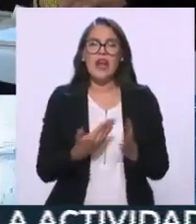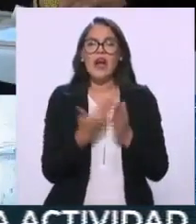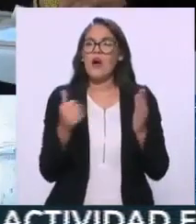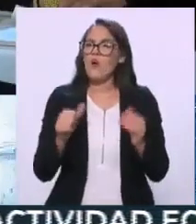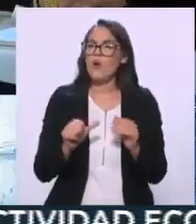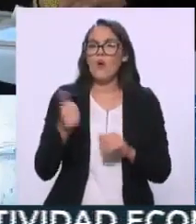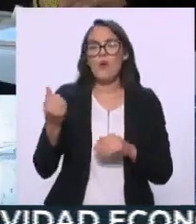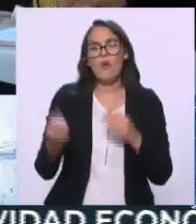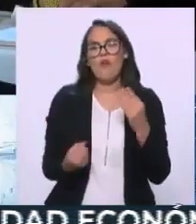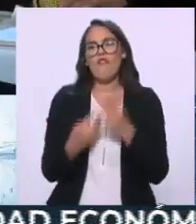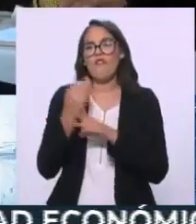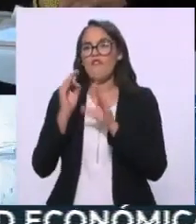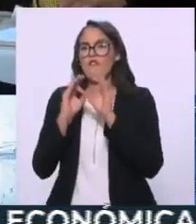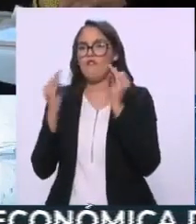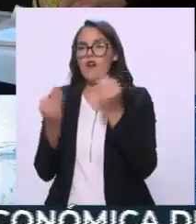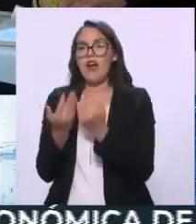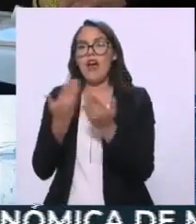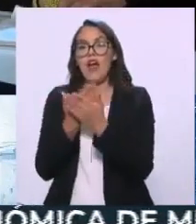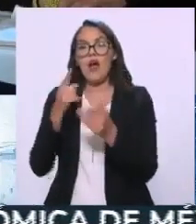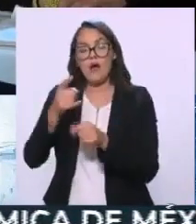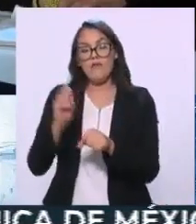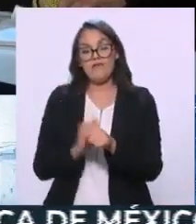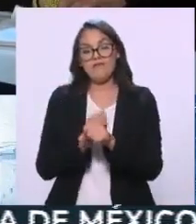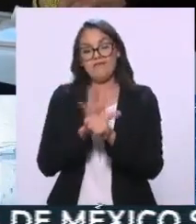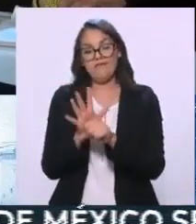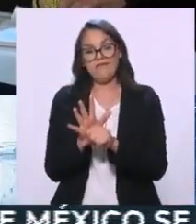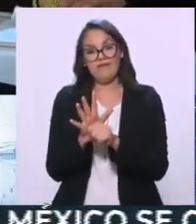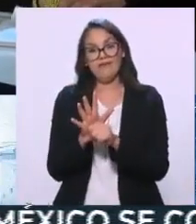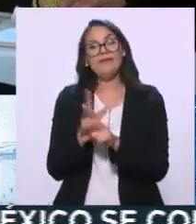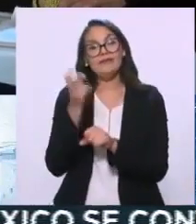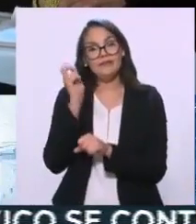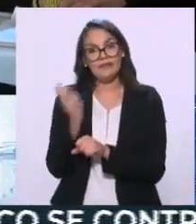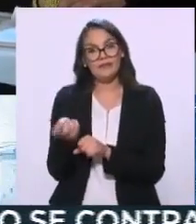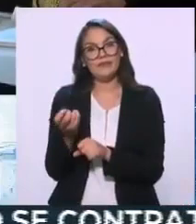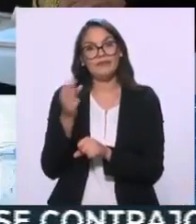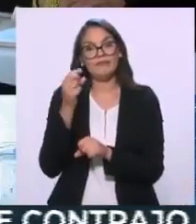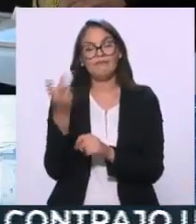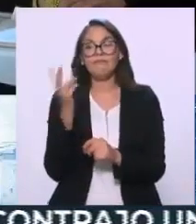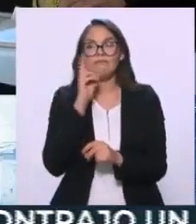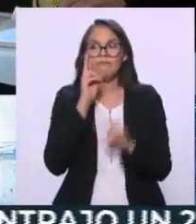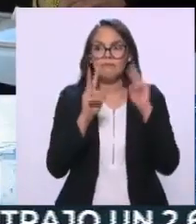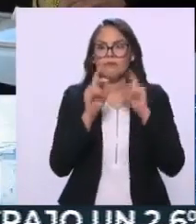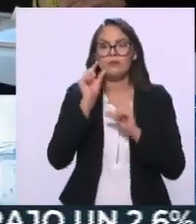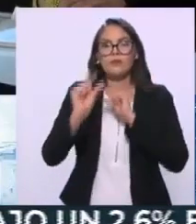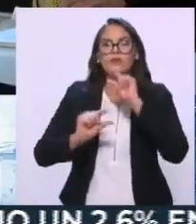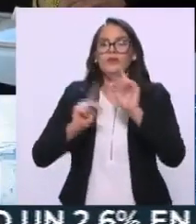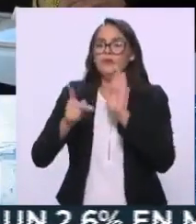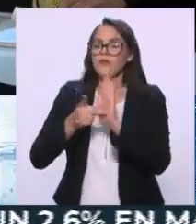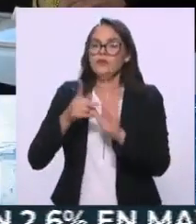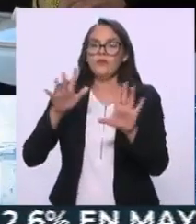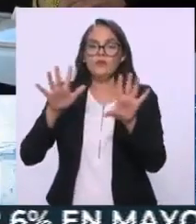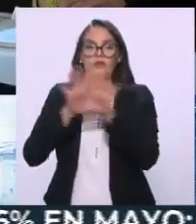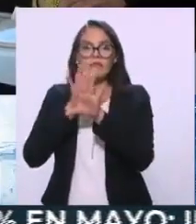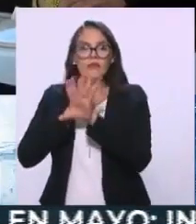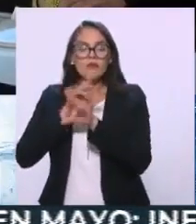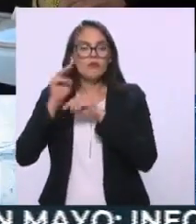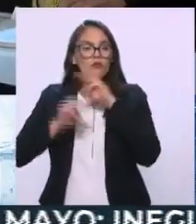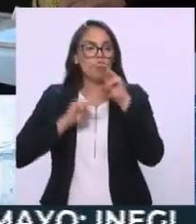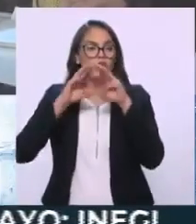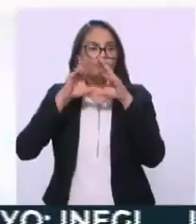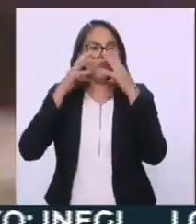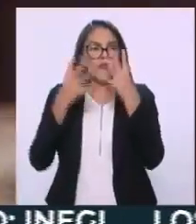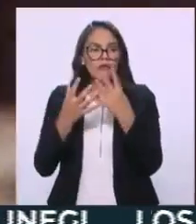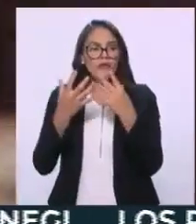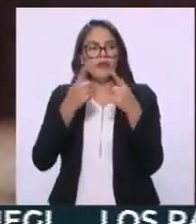complejidad mundial porque esta pandemia es una especie de derrumbe civilizatorio que va a reconfigurar y resignificar el mundo